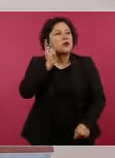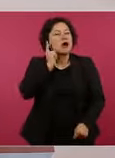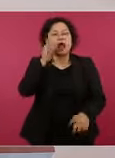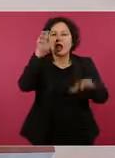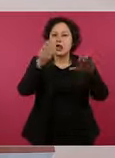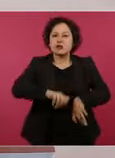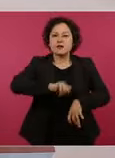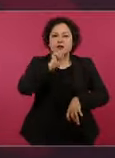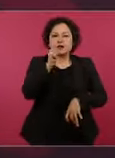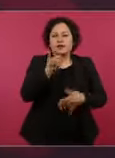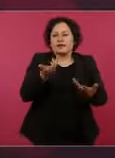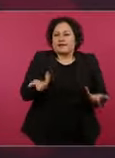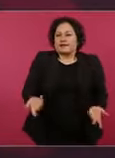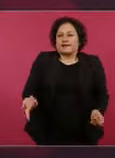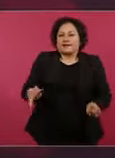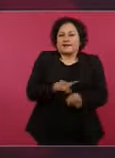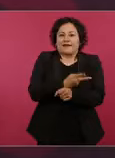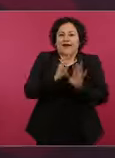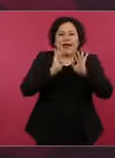a que faltara el agua.